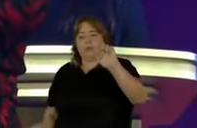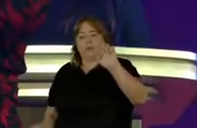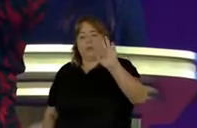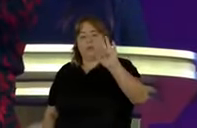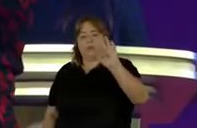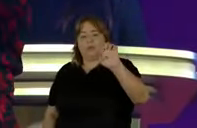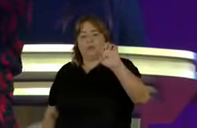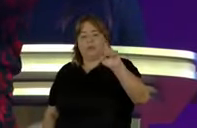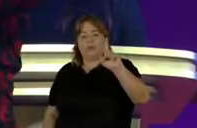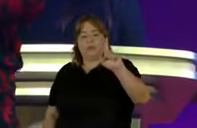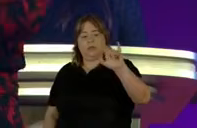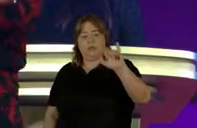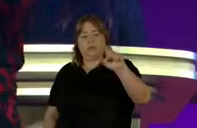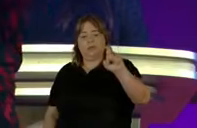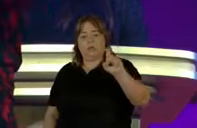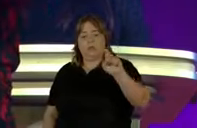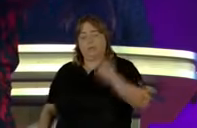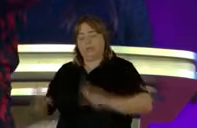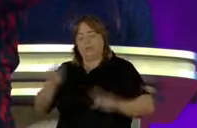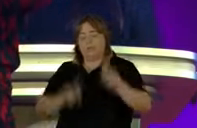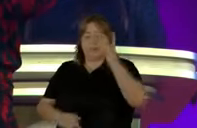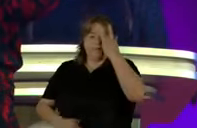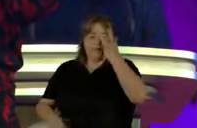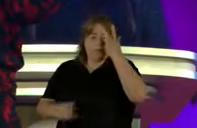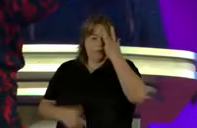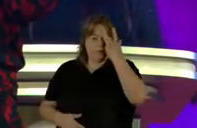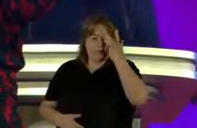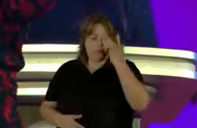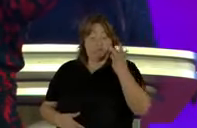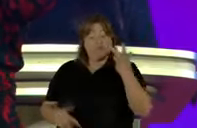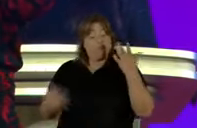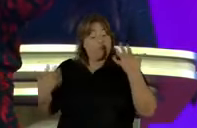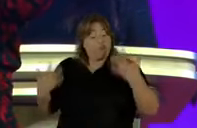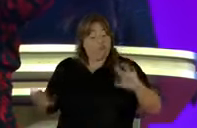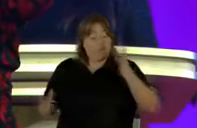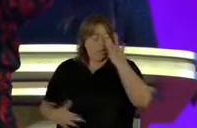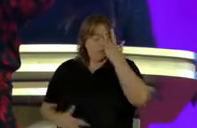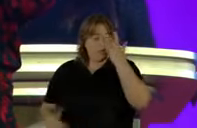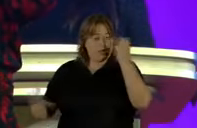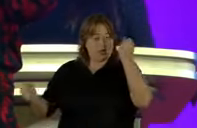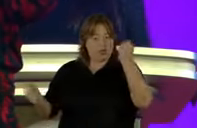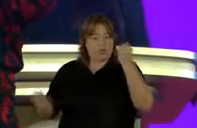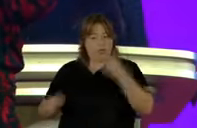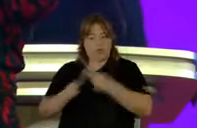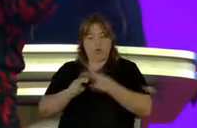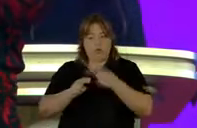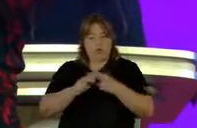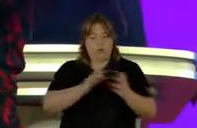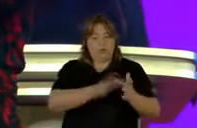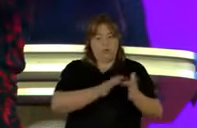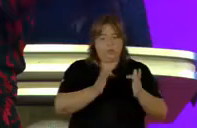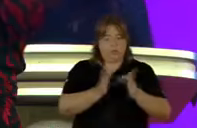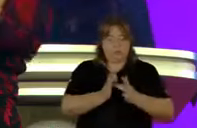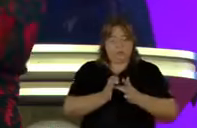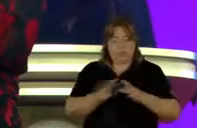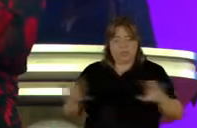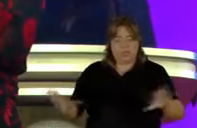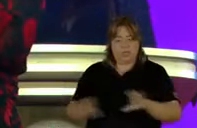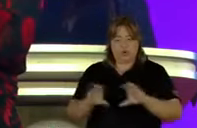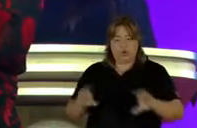estaban quebrantados, hemos creído que están sanos por esa palabra. En el nombre de Jesús está